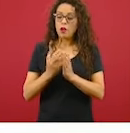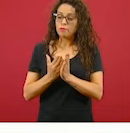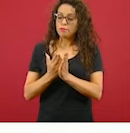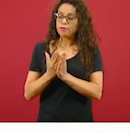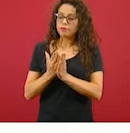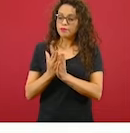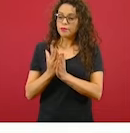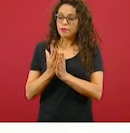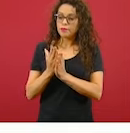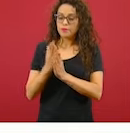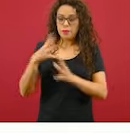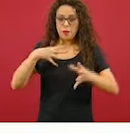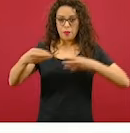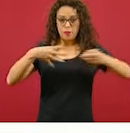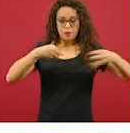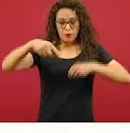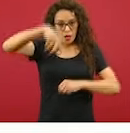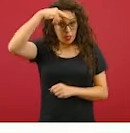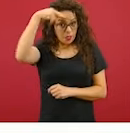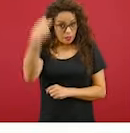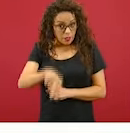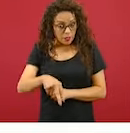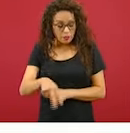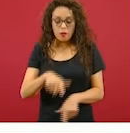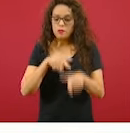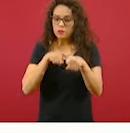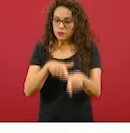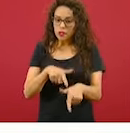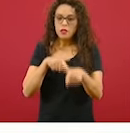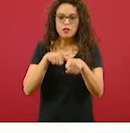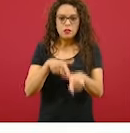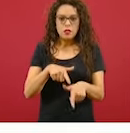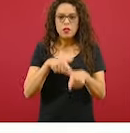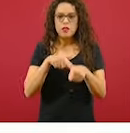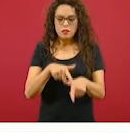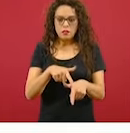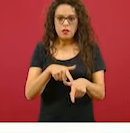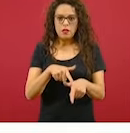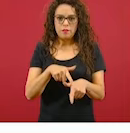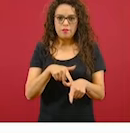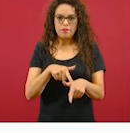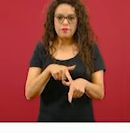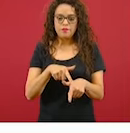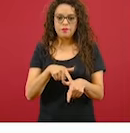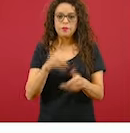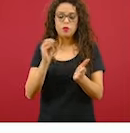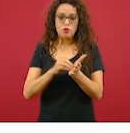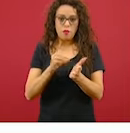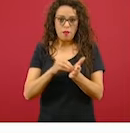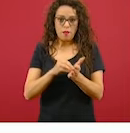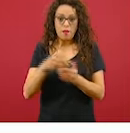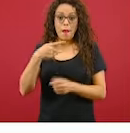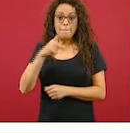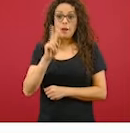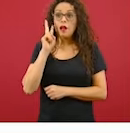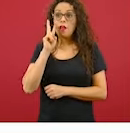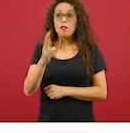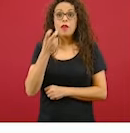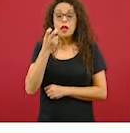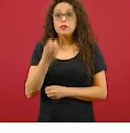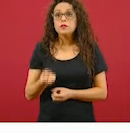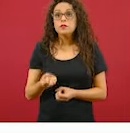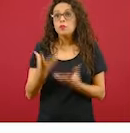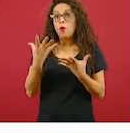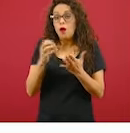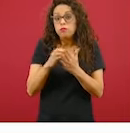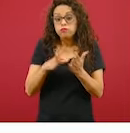México, y se han venido o han seguido presentándose, al menos en número. Esto lógicamente no refleja la magnitud, es decir,